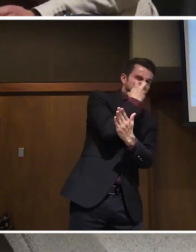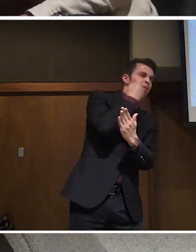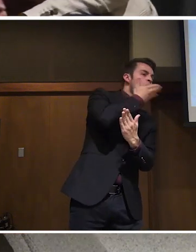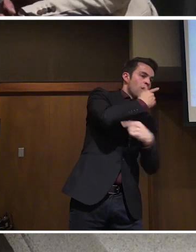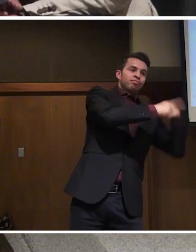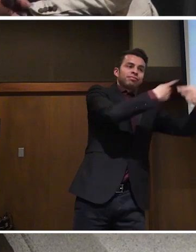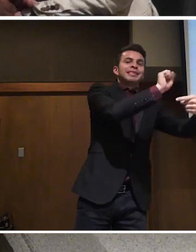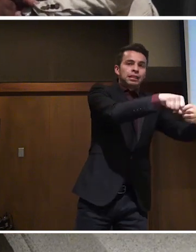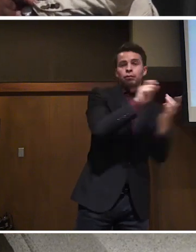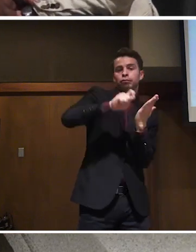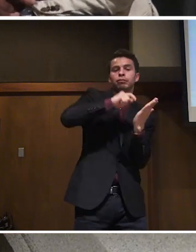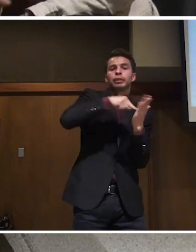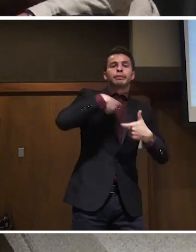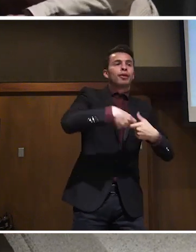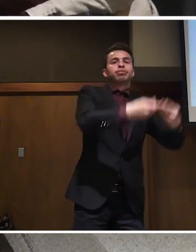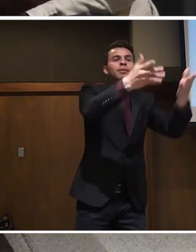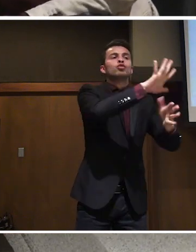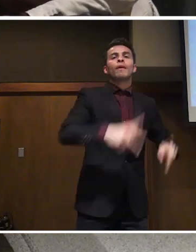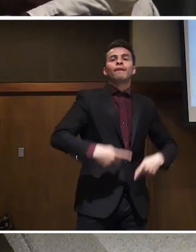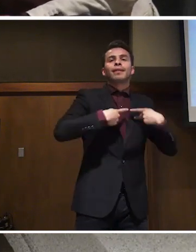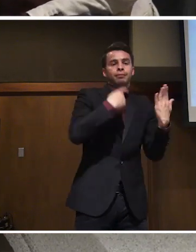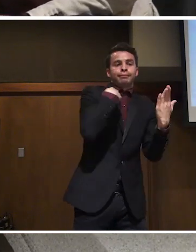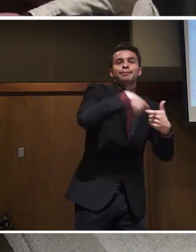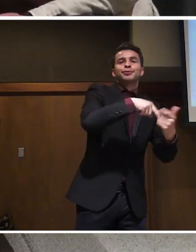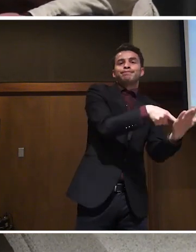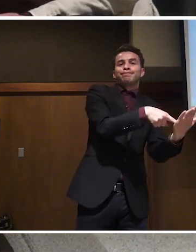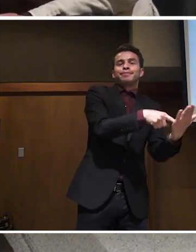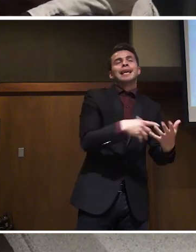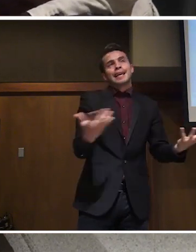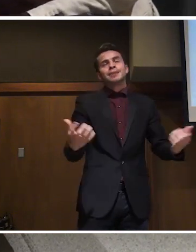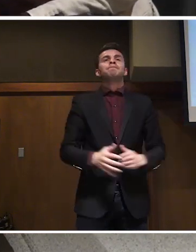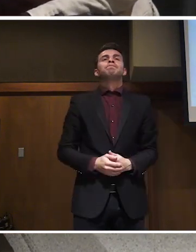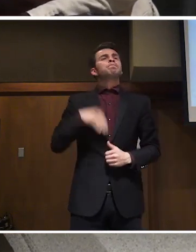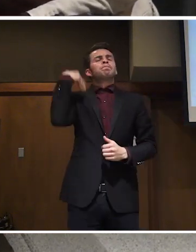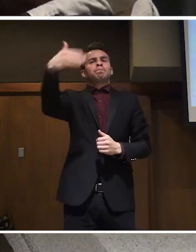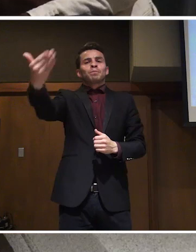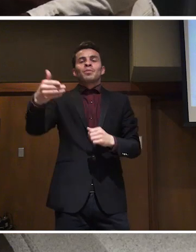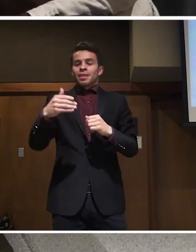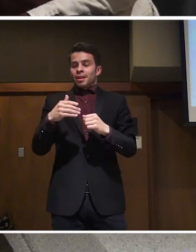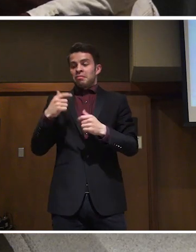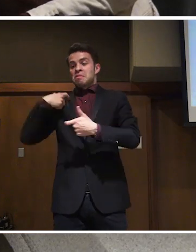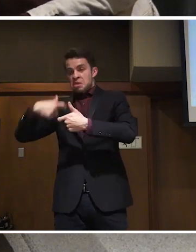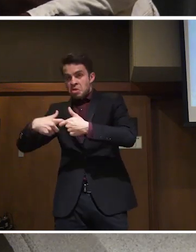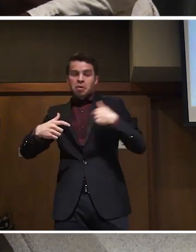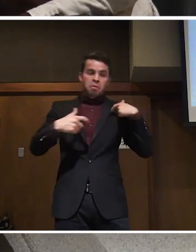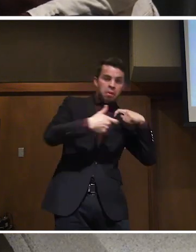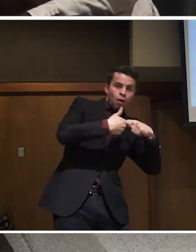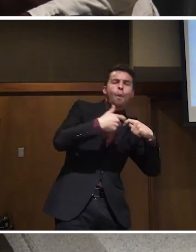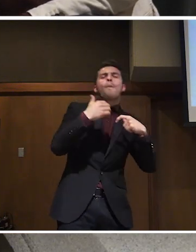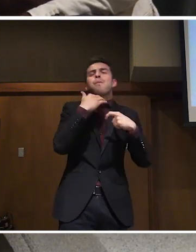otros misioneros un poco más interesados que desarrollaron la escritura de algunos de esos idiomas, y hay un